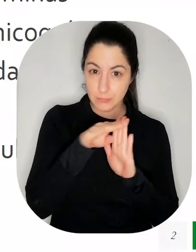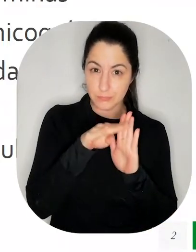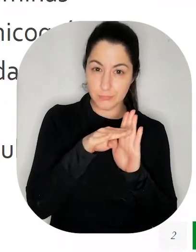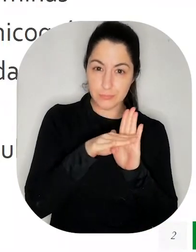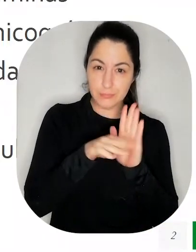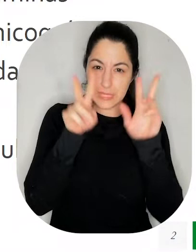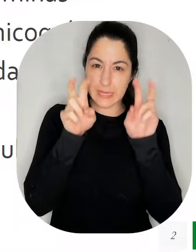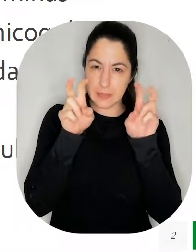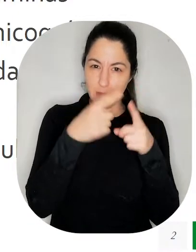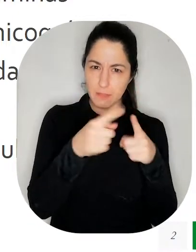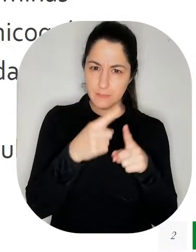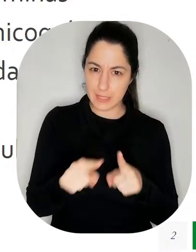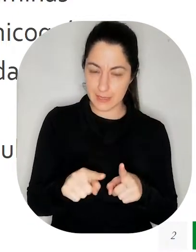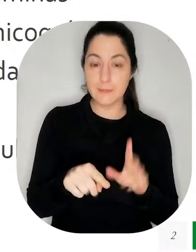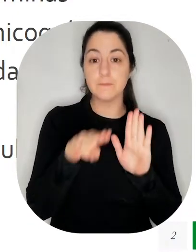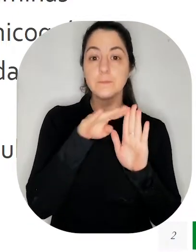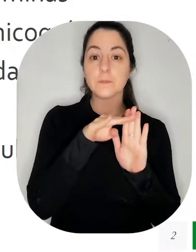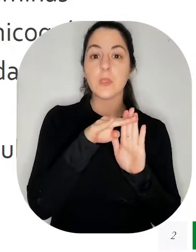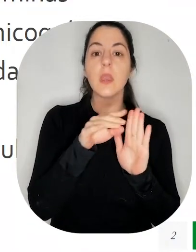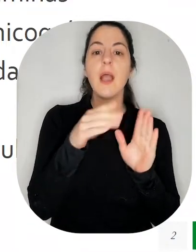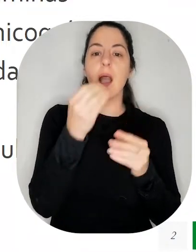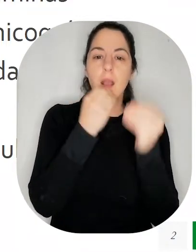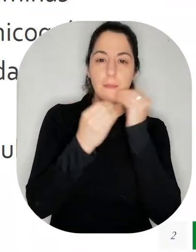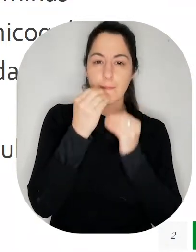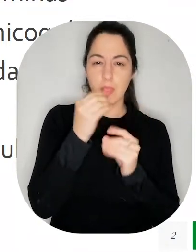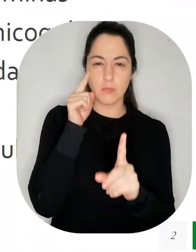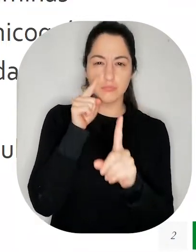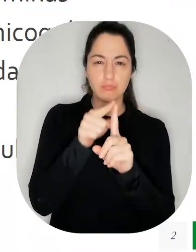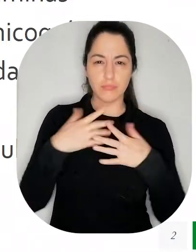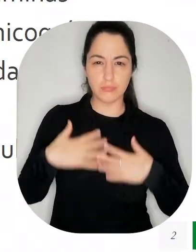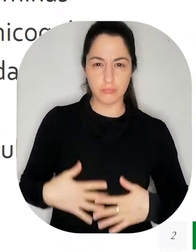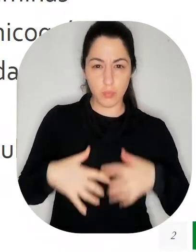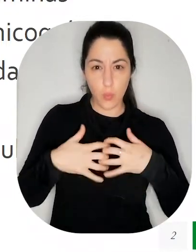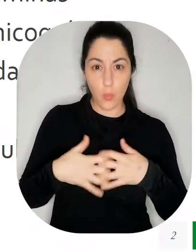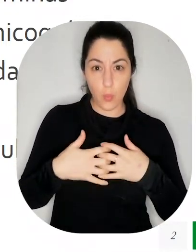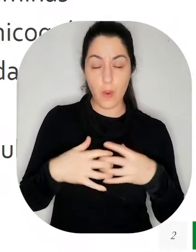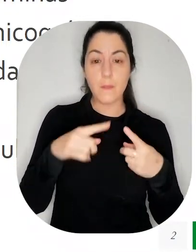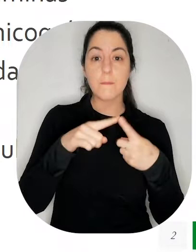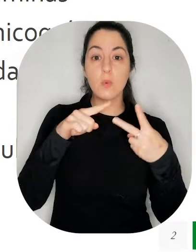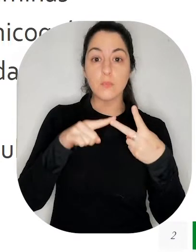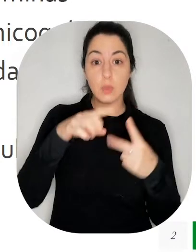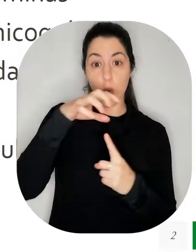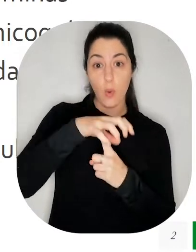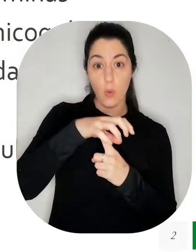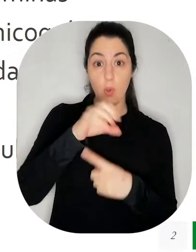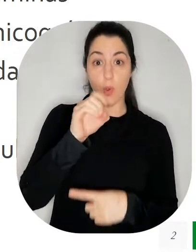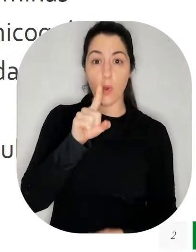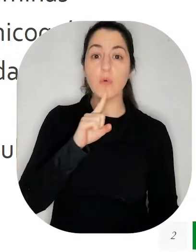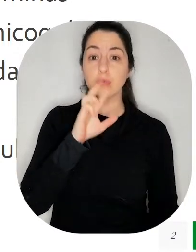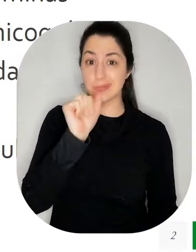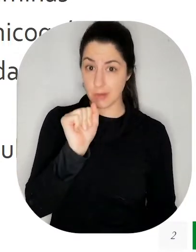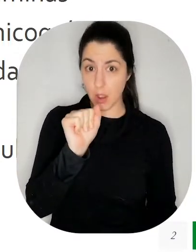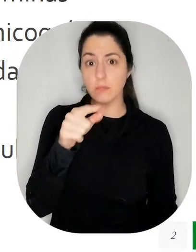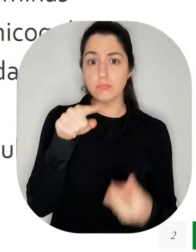¿Qué temas vamos a revisar? Vamos a hablar del concepto de alimentación funcional, el rol que cumple el hongo ostra, la